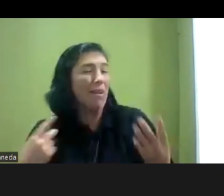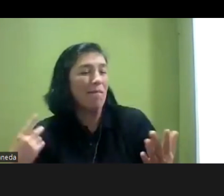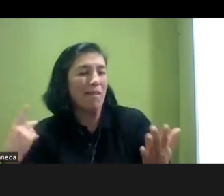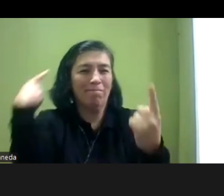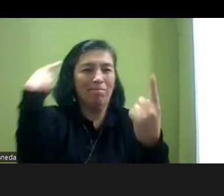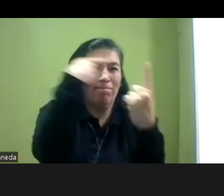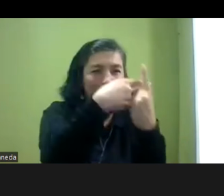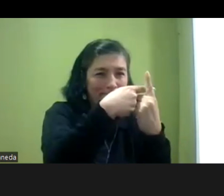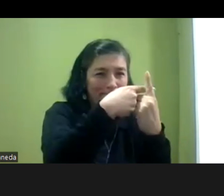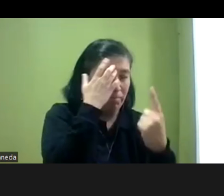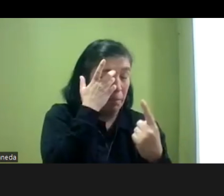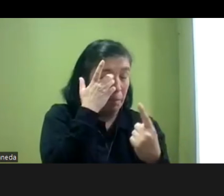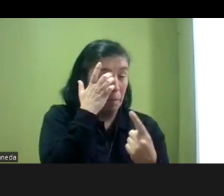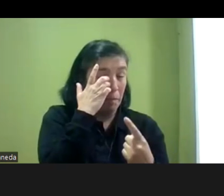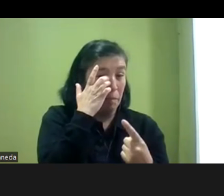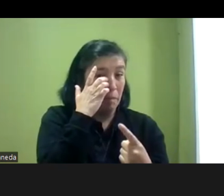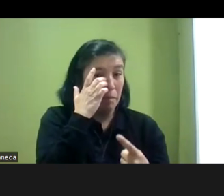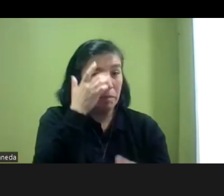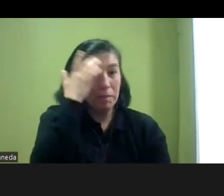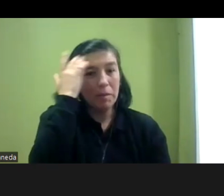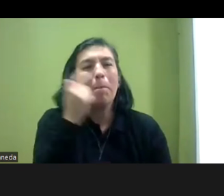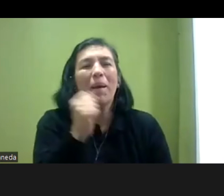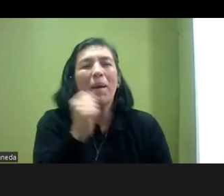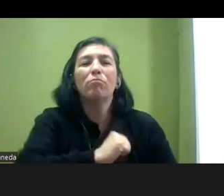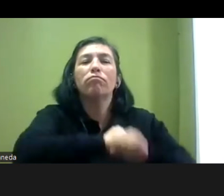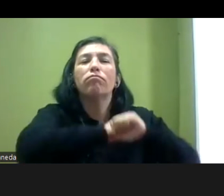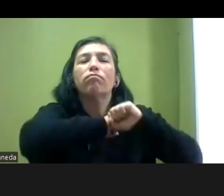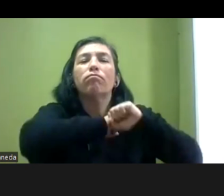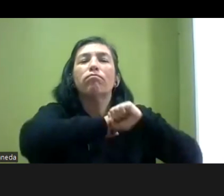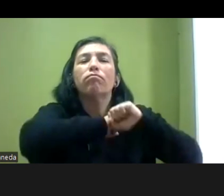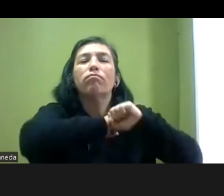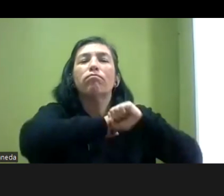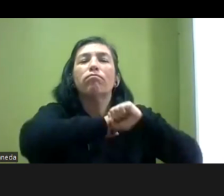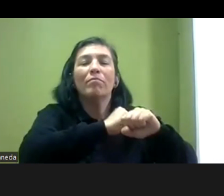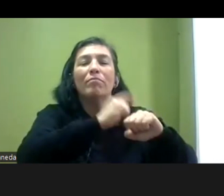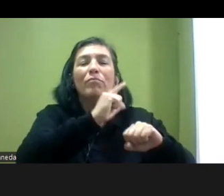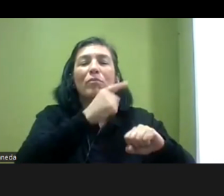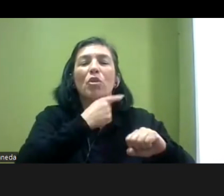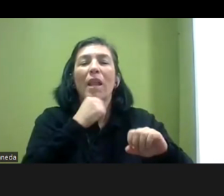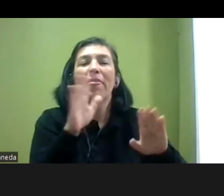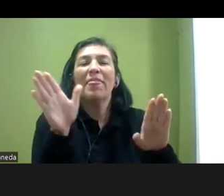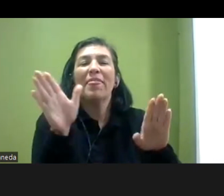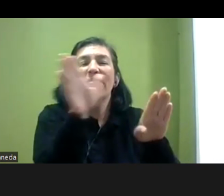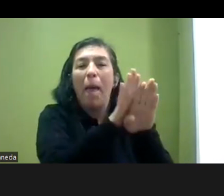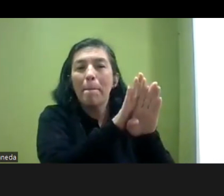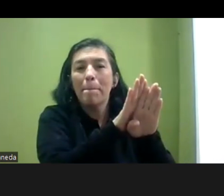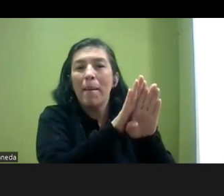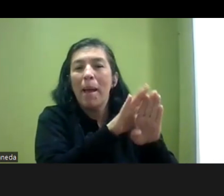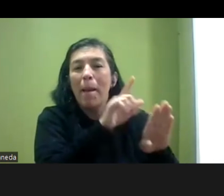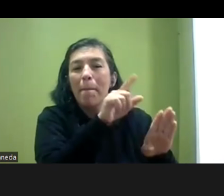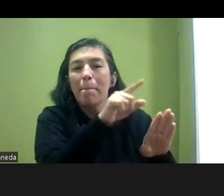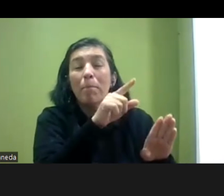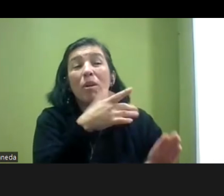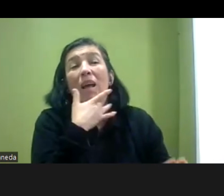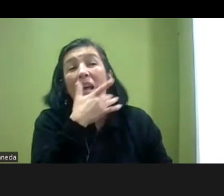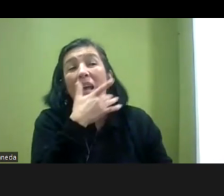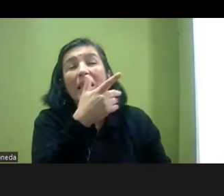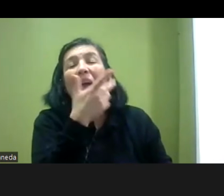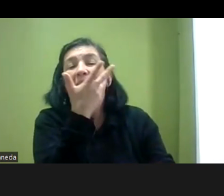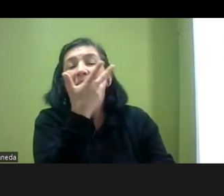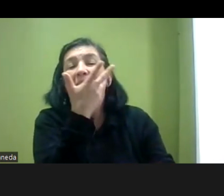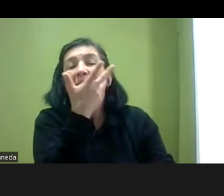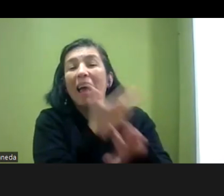tratando de neutralizar lo que en los paneles aparecía grabado